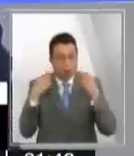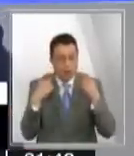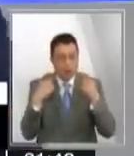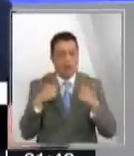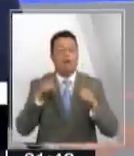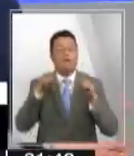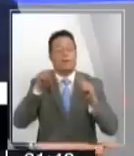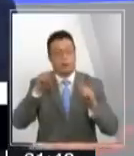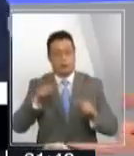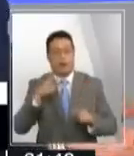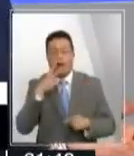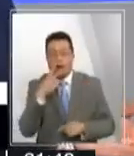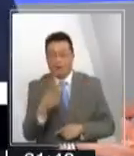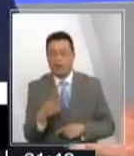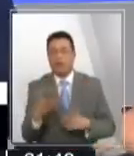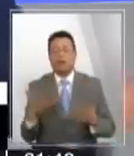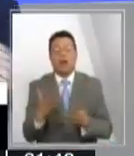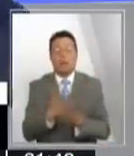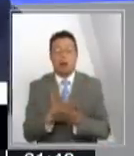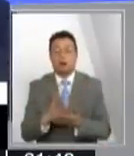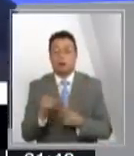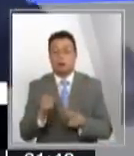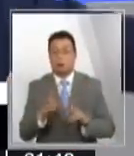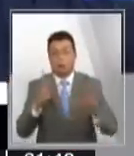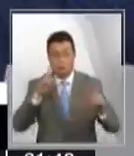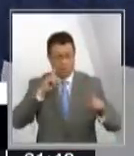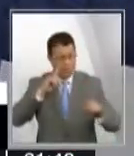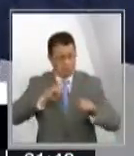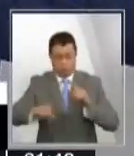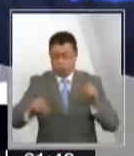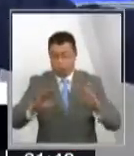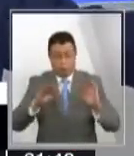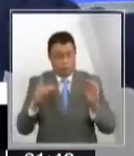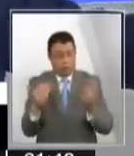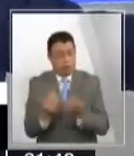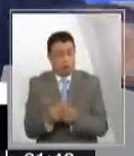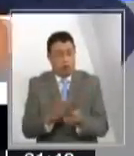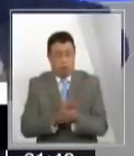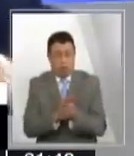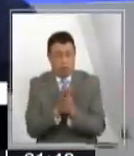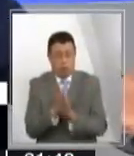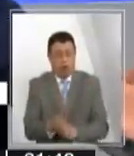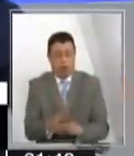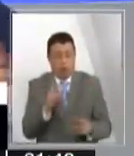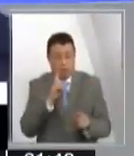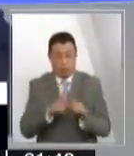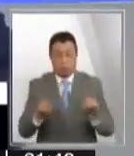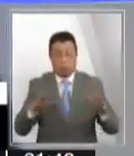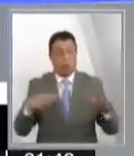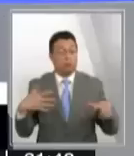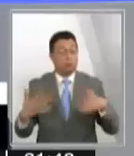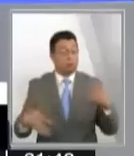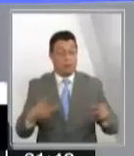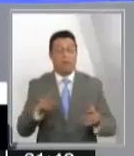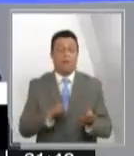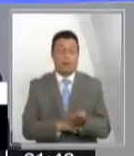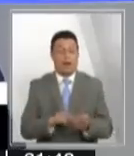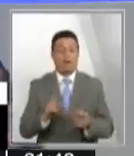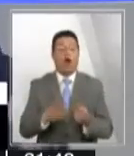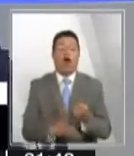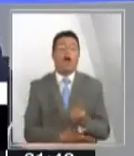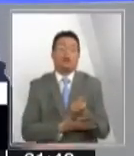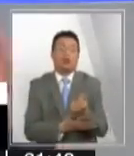voy a ver qué pasa, pero aquí lo que hubo fue un desconocimiento de nuevo, absolutamente en descampado, que la verdad, Verónica, no ayuda.